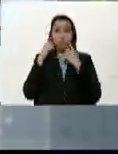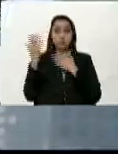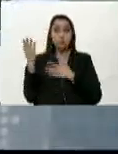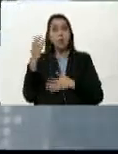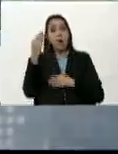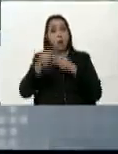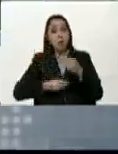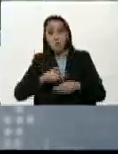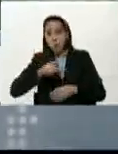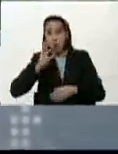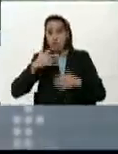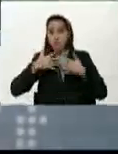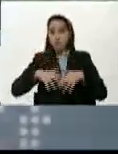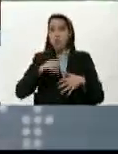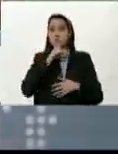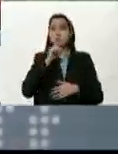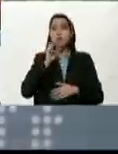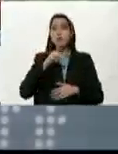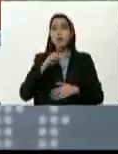un milagrito